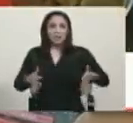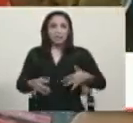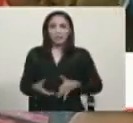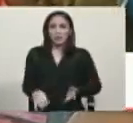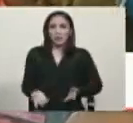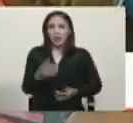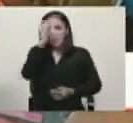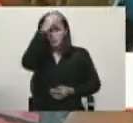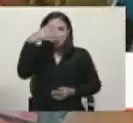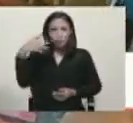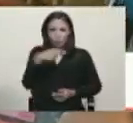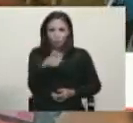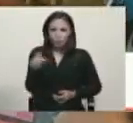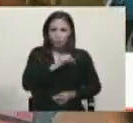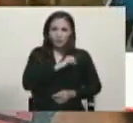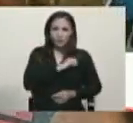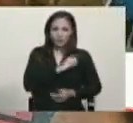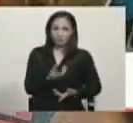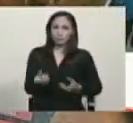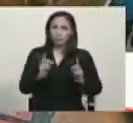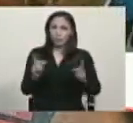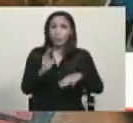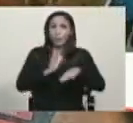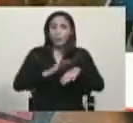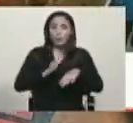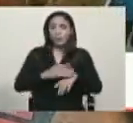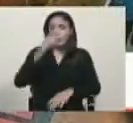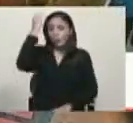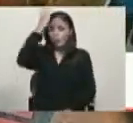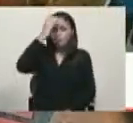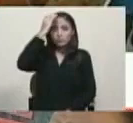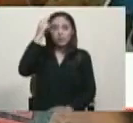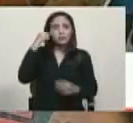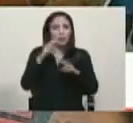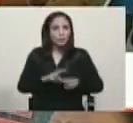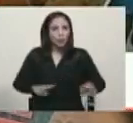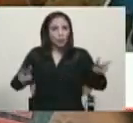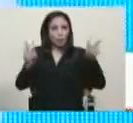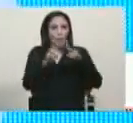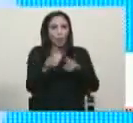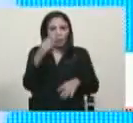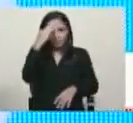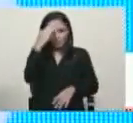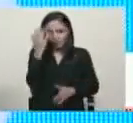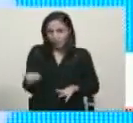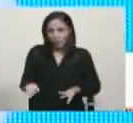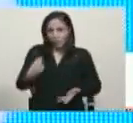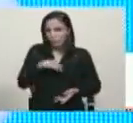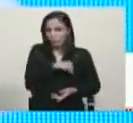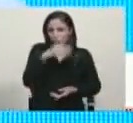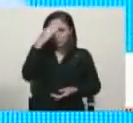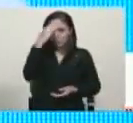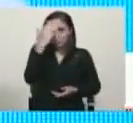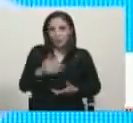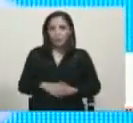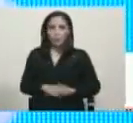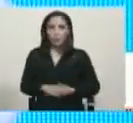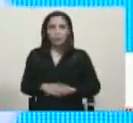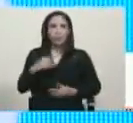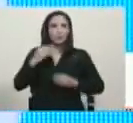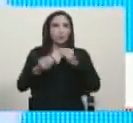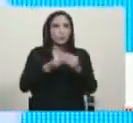Trump? ¿Por qué? Porque tenemos conciencia, valores, sabemos dónde estamos parados, sabemos lo que